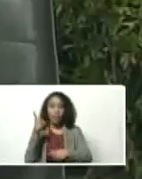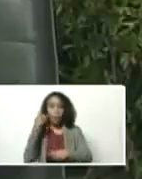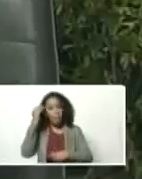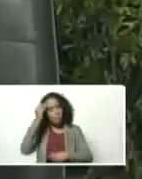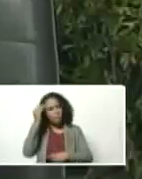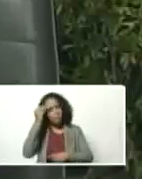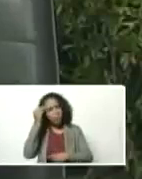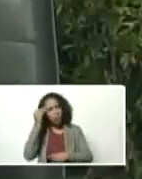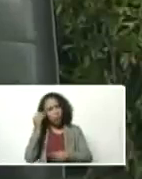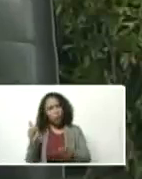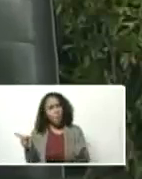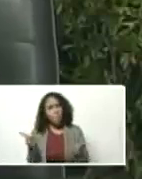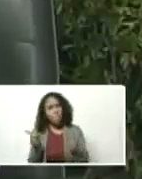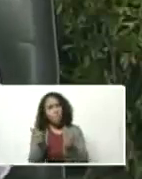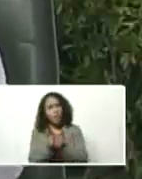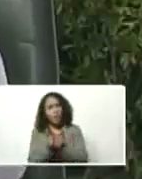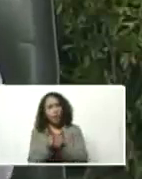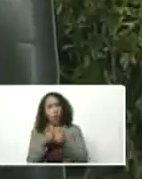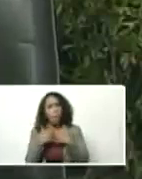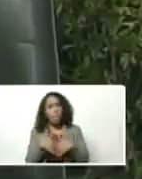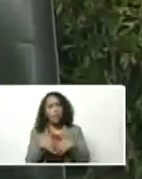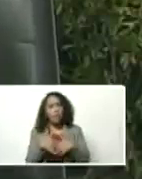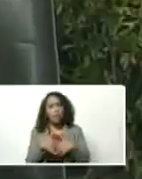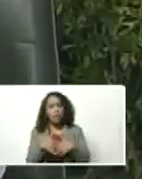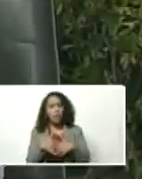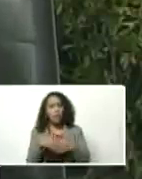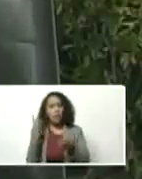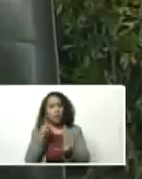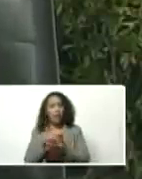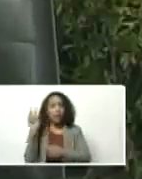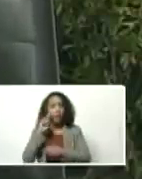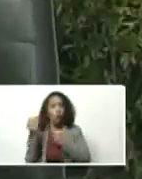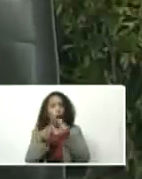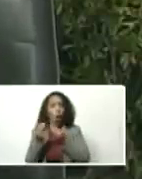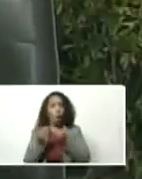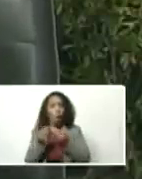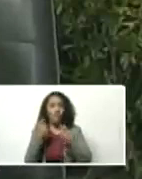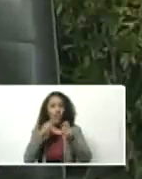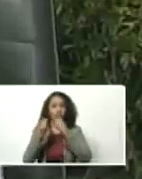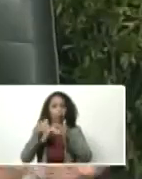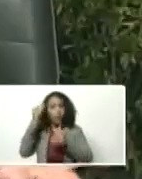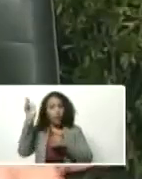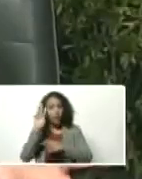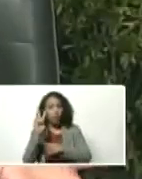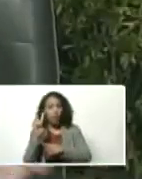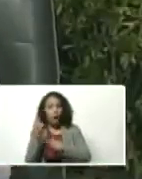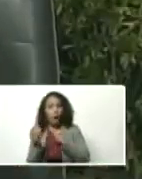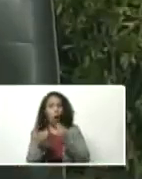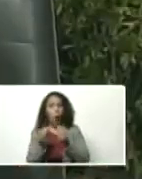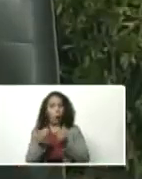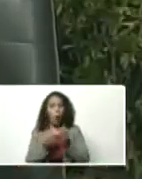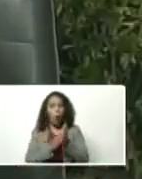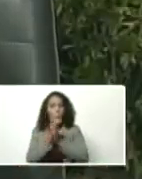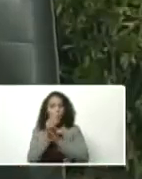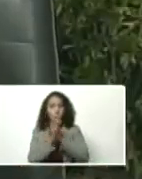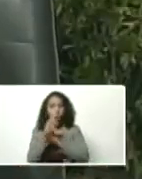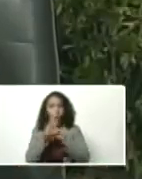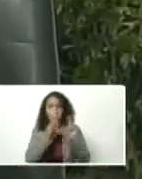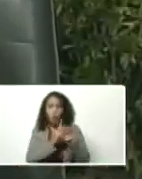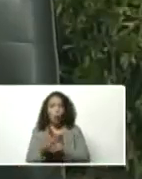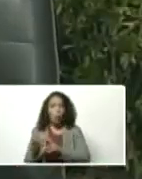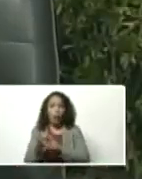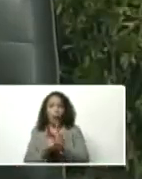en los pequeños exportadores, llegar a Venezuela a masificar la exportación, que los emprendedores, que es un programa impulsado por